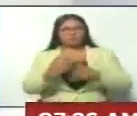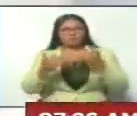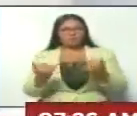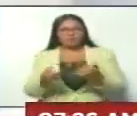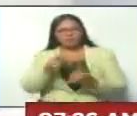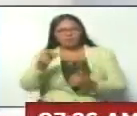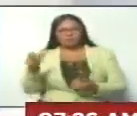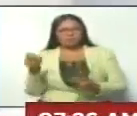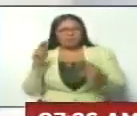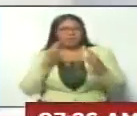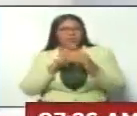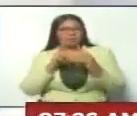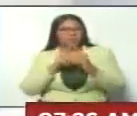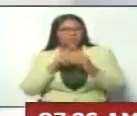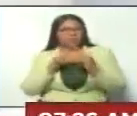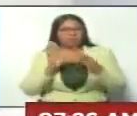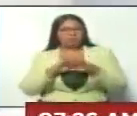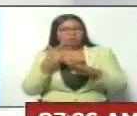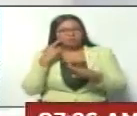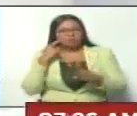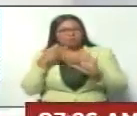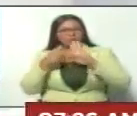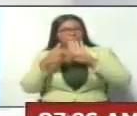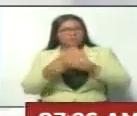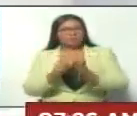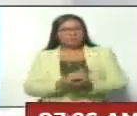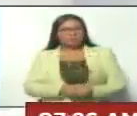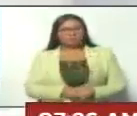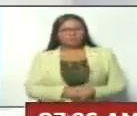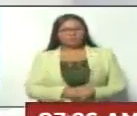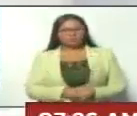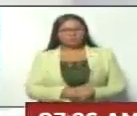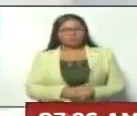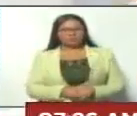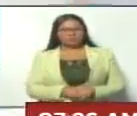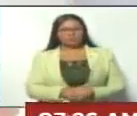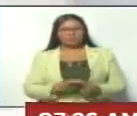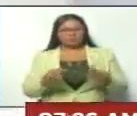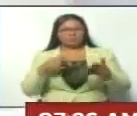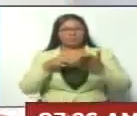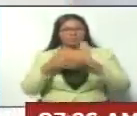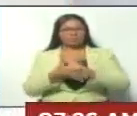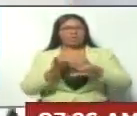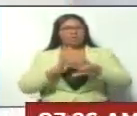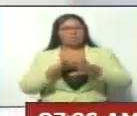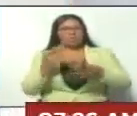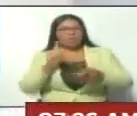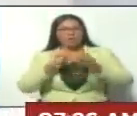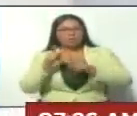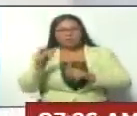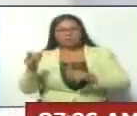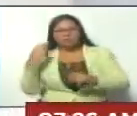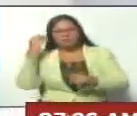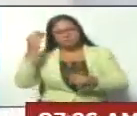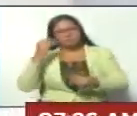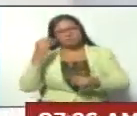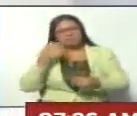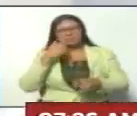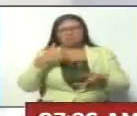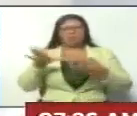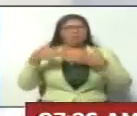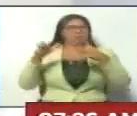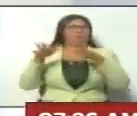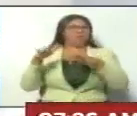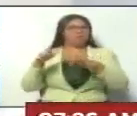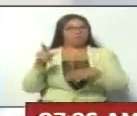conozca por qué fue declarado y el significado que eso tiene, porque muchas veces la gente cree que las declaratorias son así como